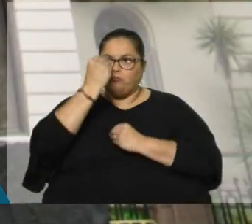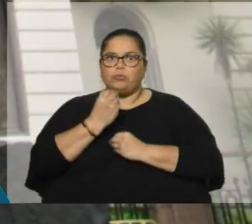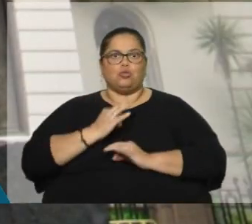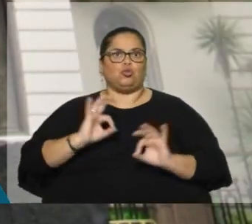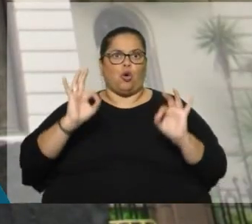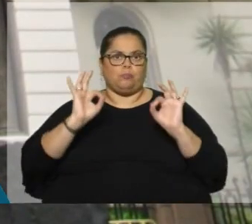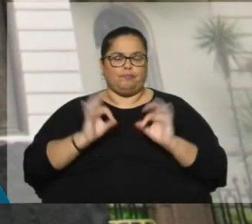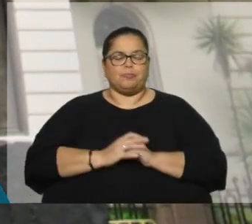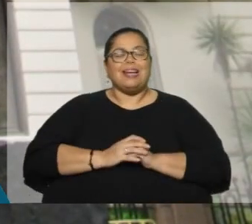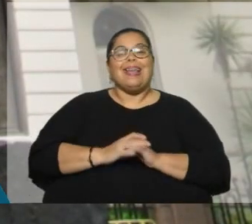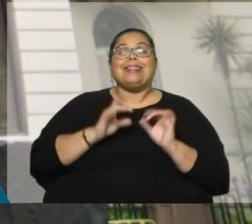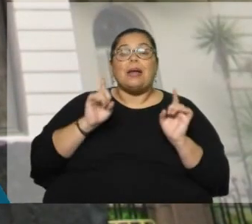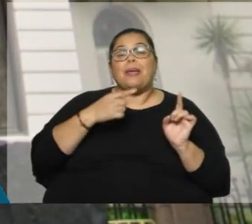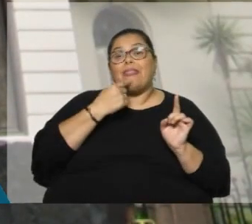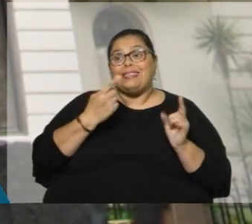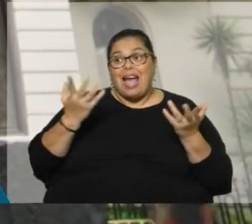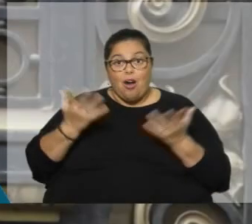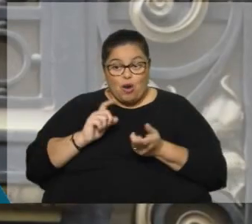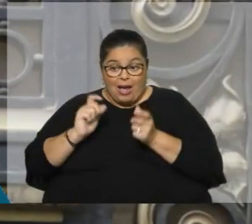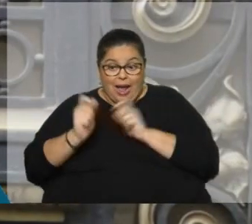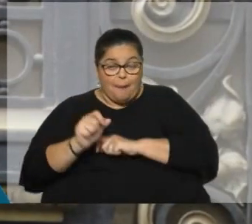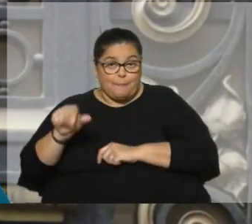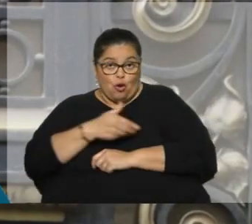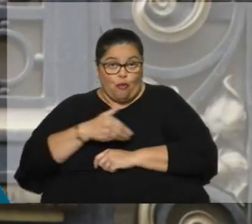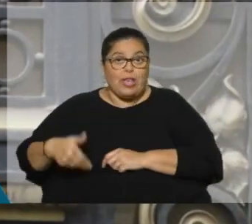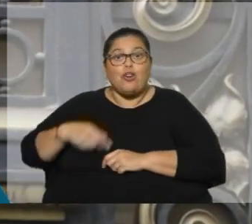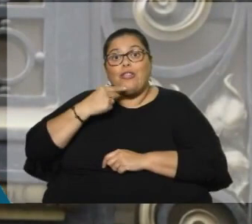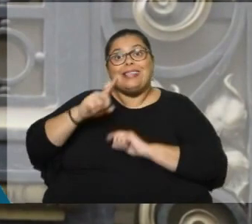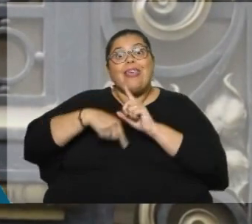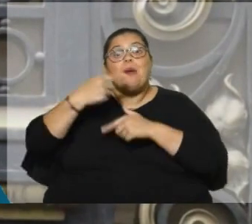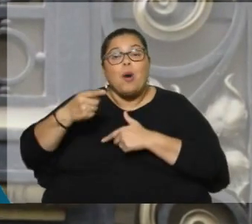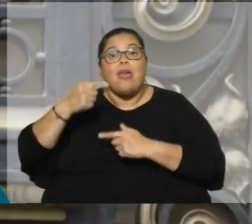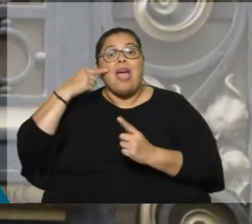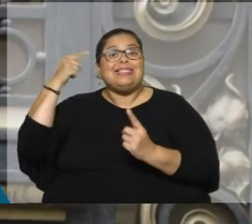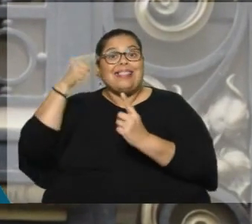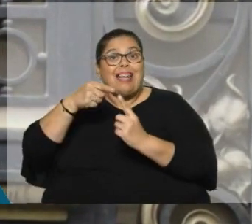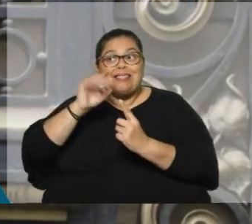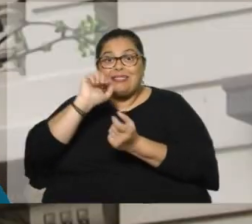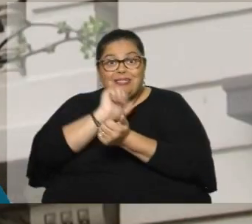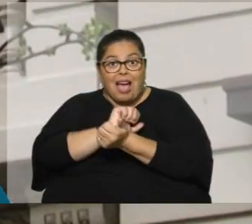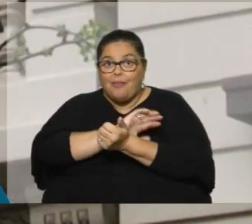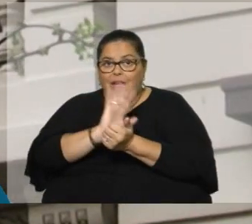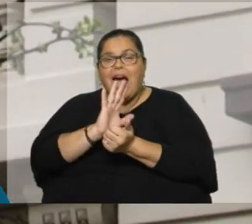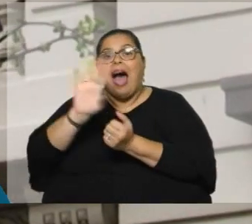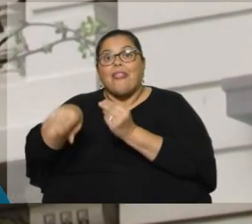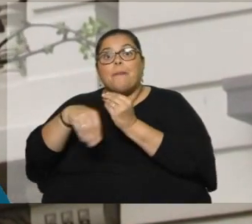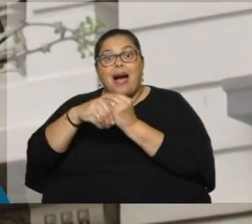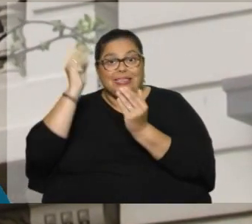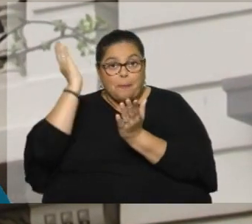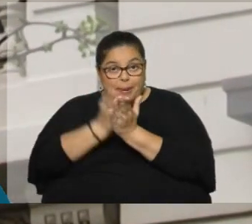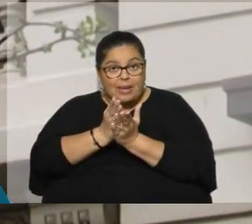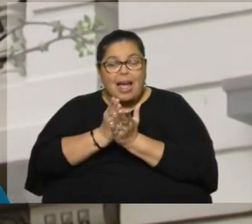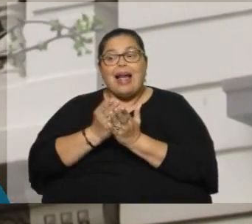redacción que el gobierno propone darle a este artículo dice que luego de obtenida la sentencia de condena además de la pena la